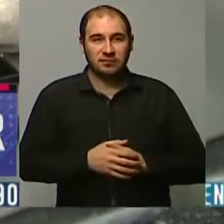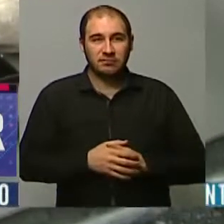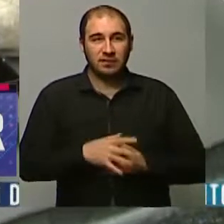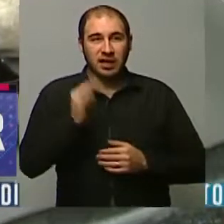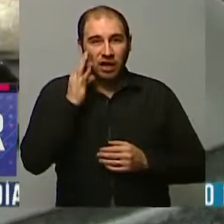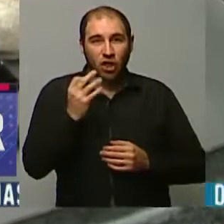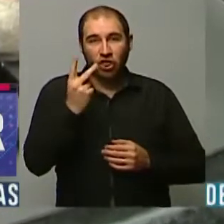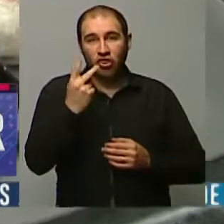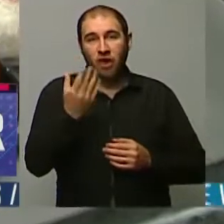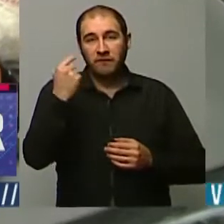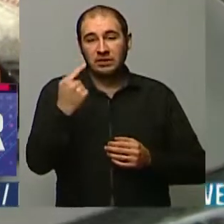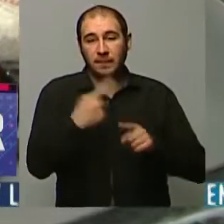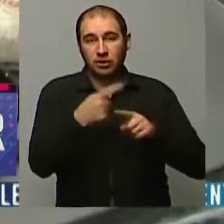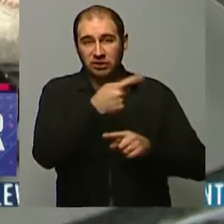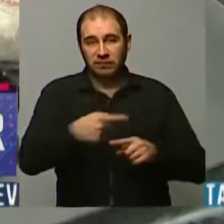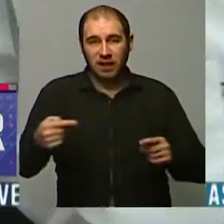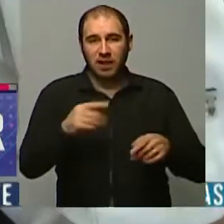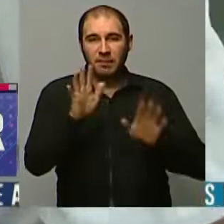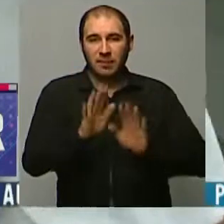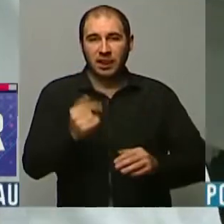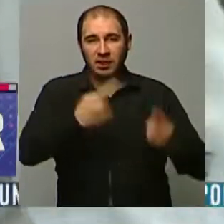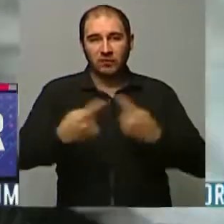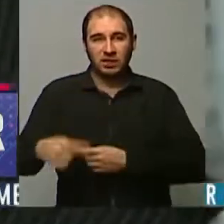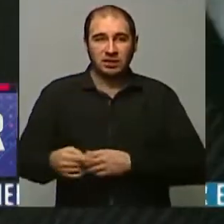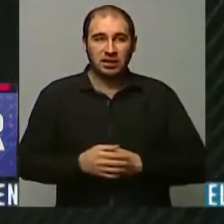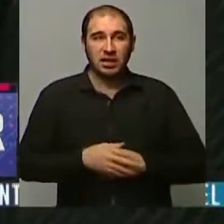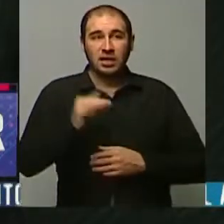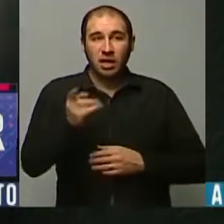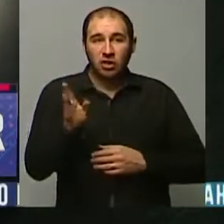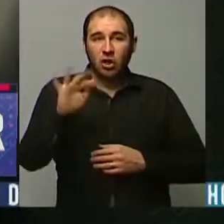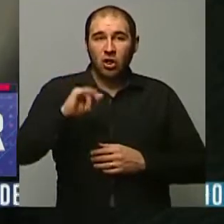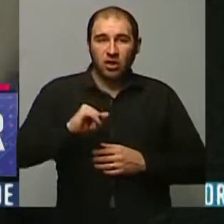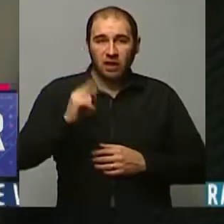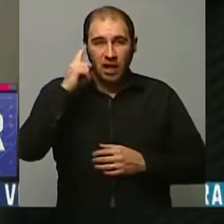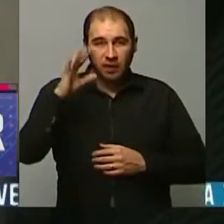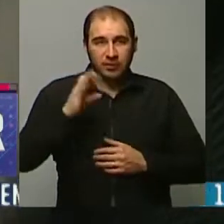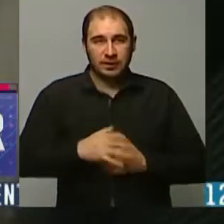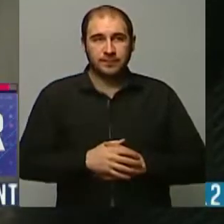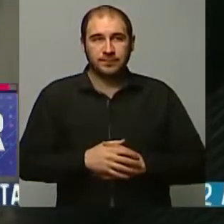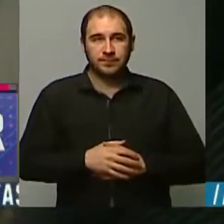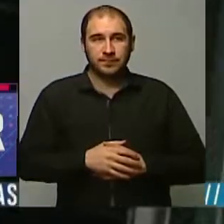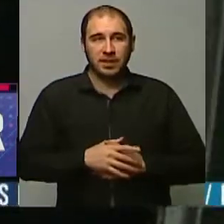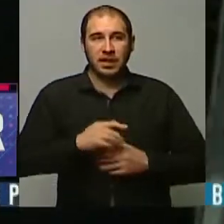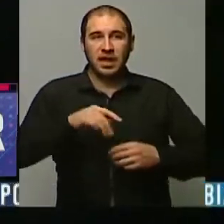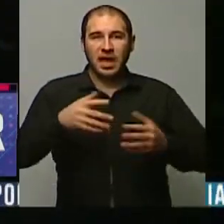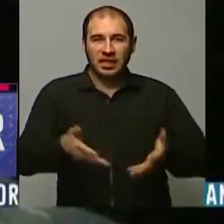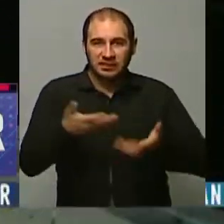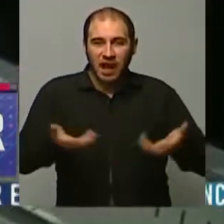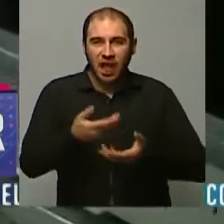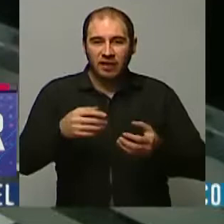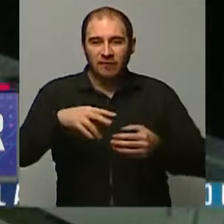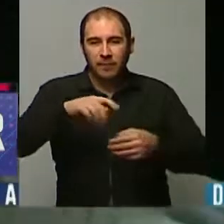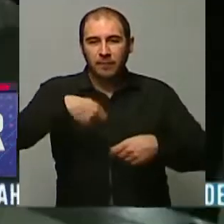menos dos veces en la semana en distintas preparaciones, y sí todos los días tener en cuenta ensaladas crudas